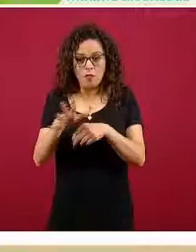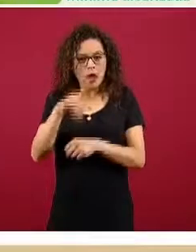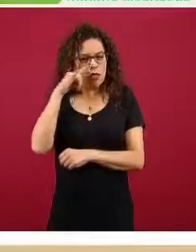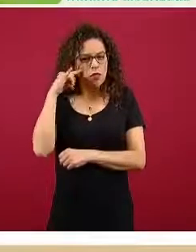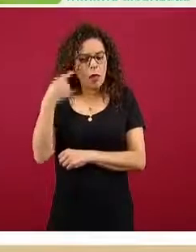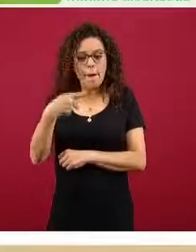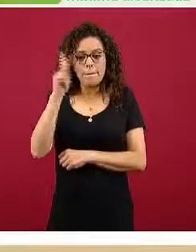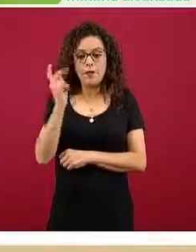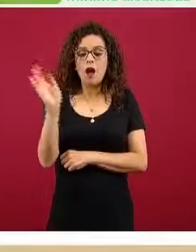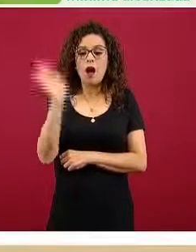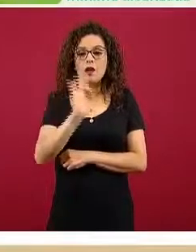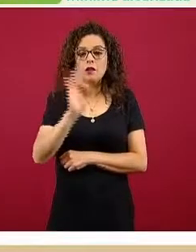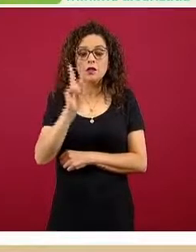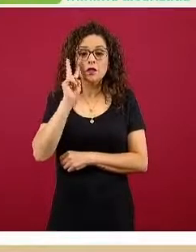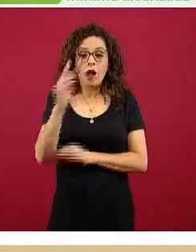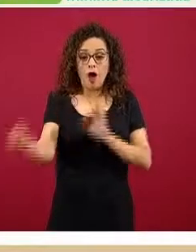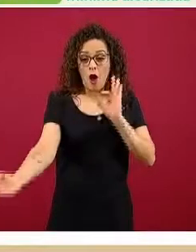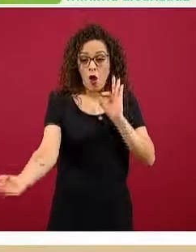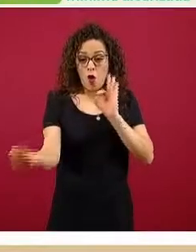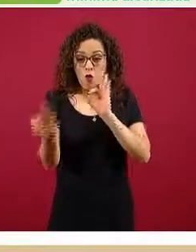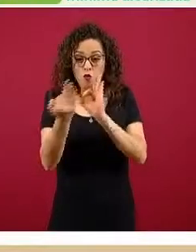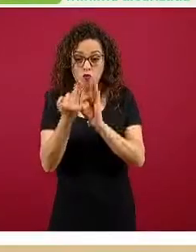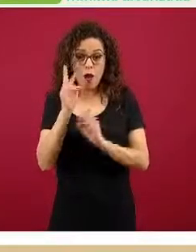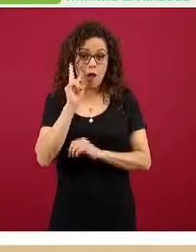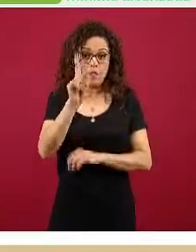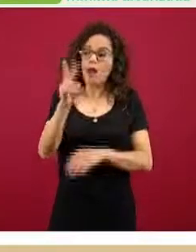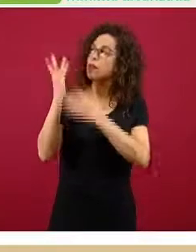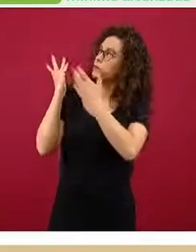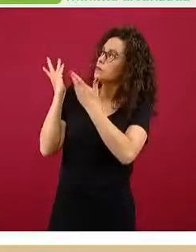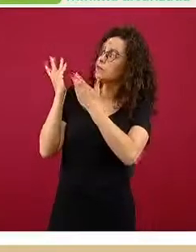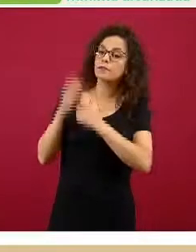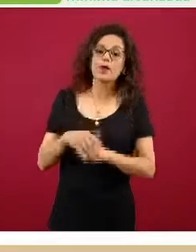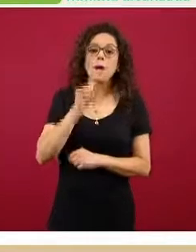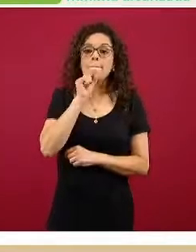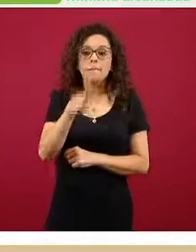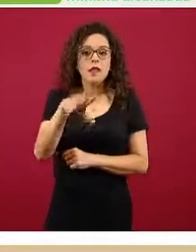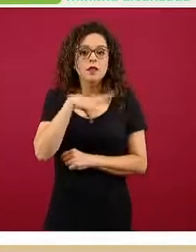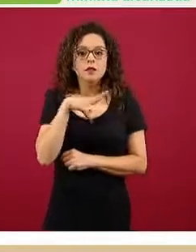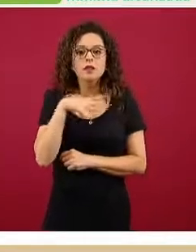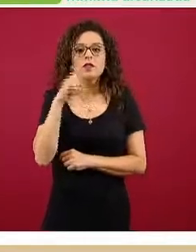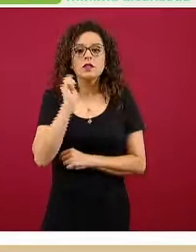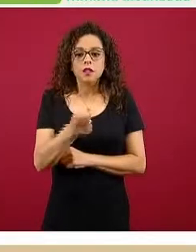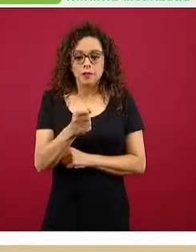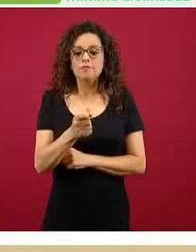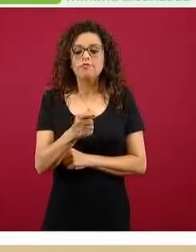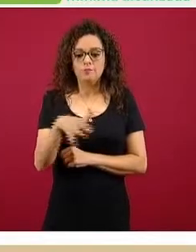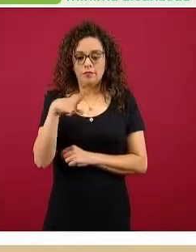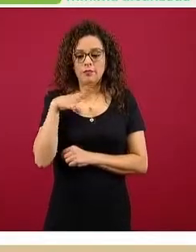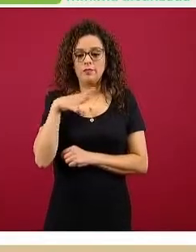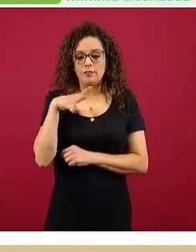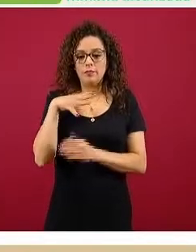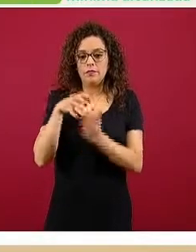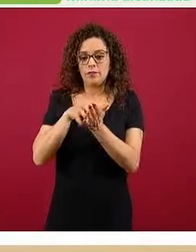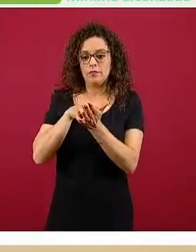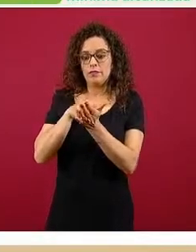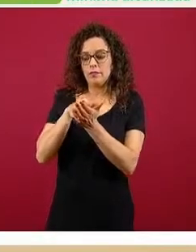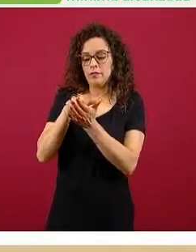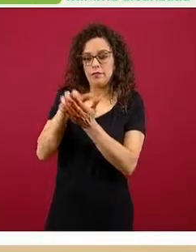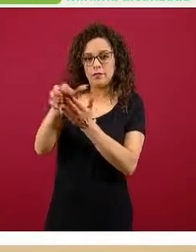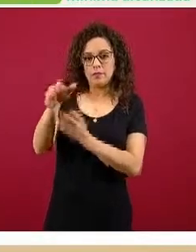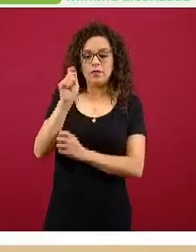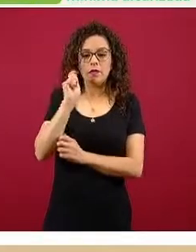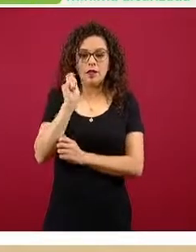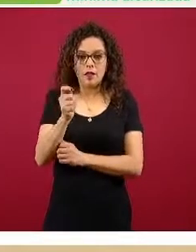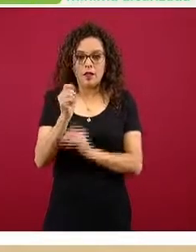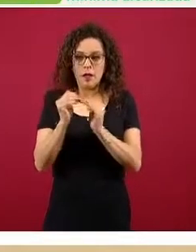si estuviéramos un acercamiento a esta gráfica, también se vería el incremento en la tendencia también